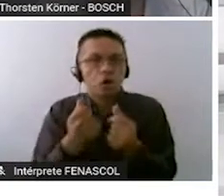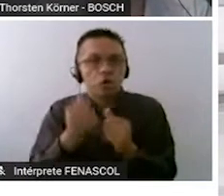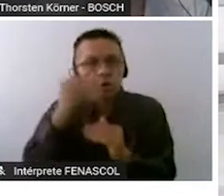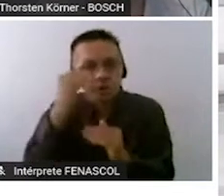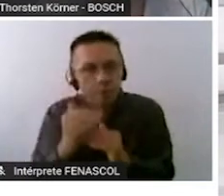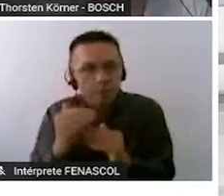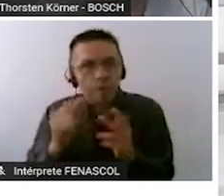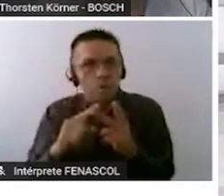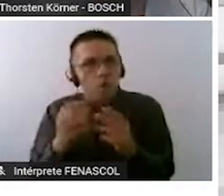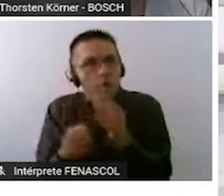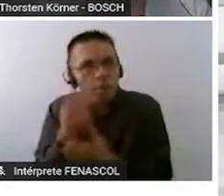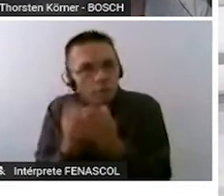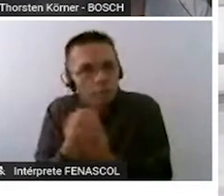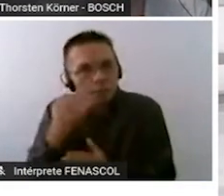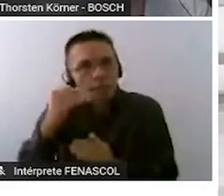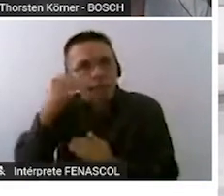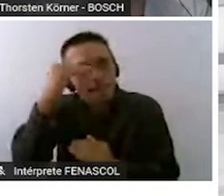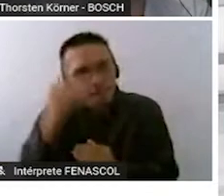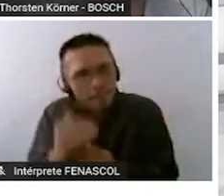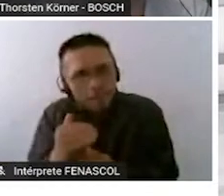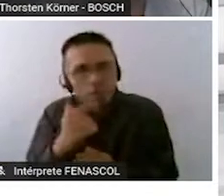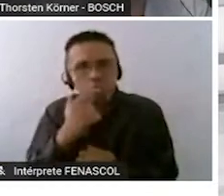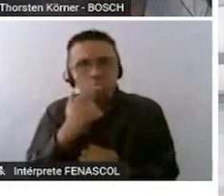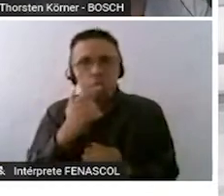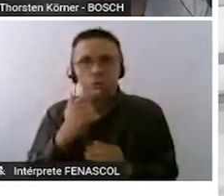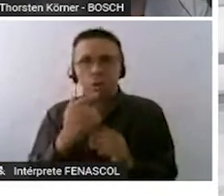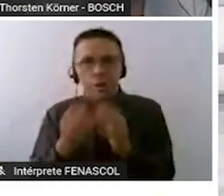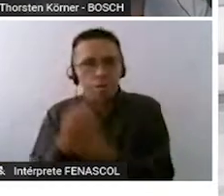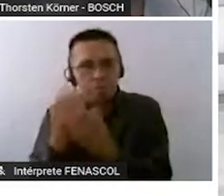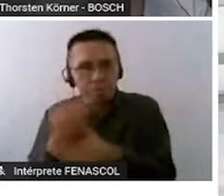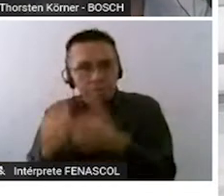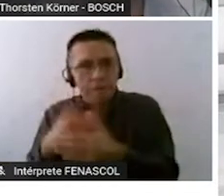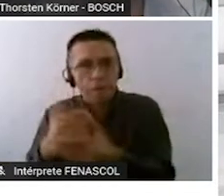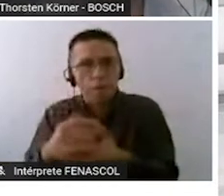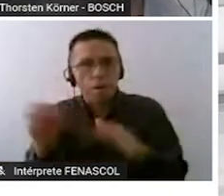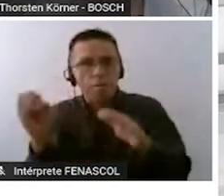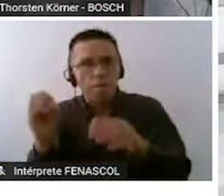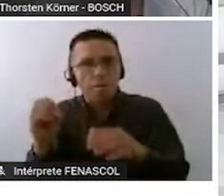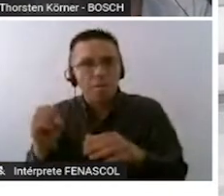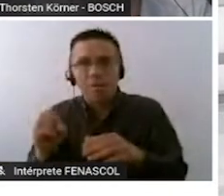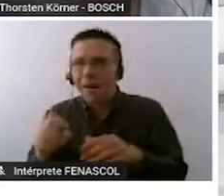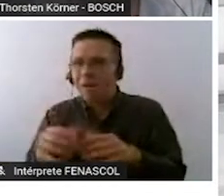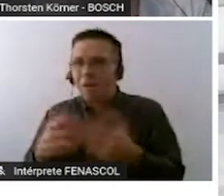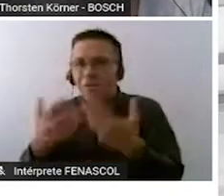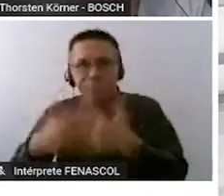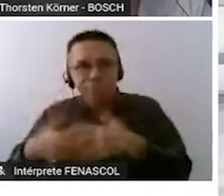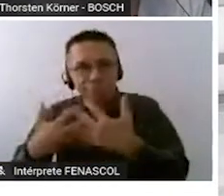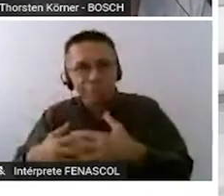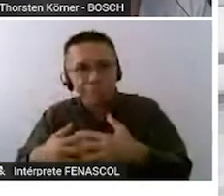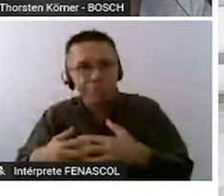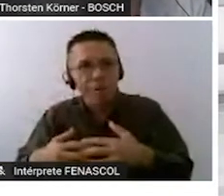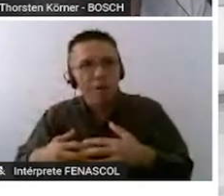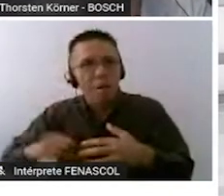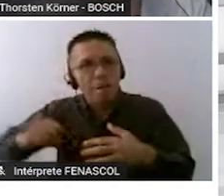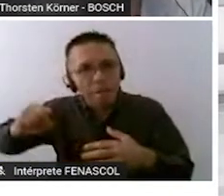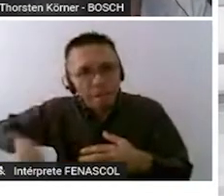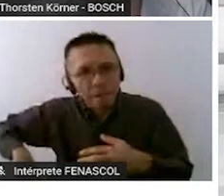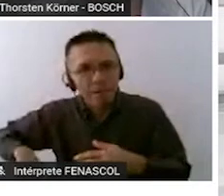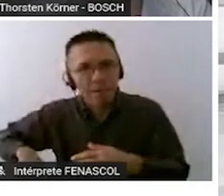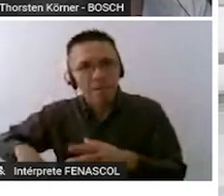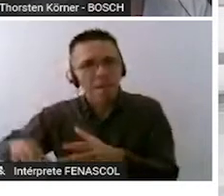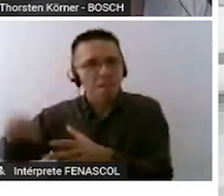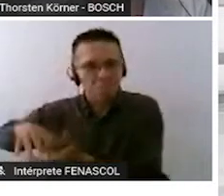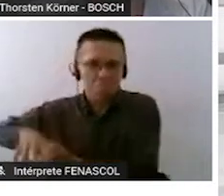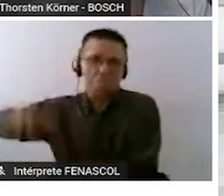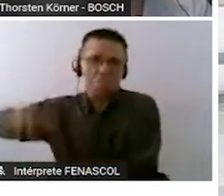productividad, minimizar los desechos, o sea, no tener tanta producción fallida, evitar cuellos de botella en la producción